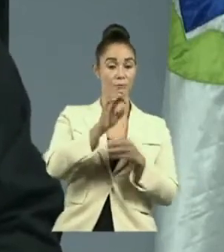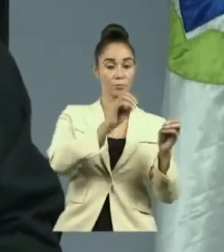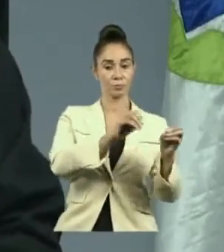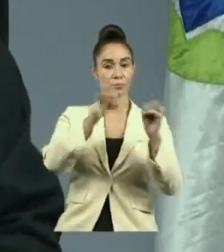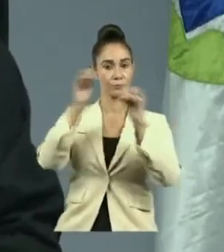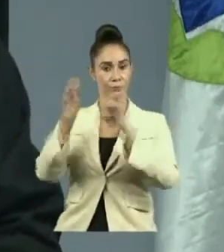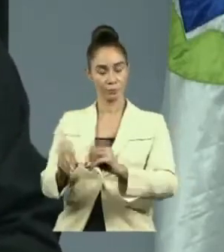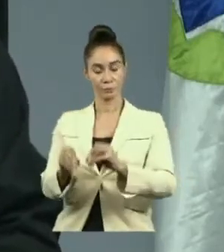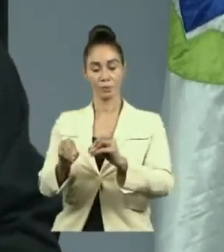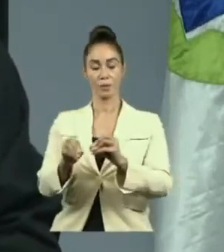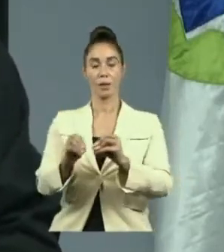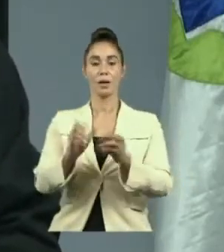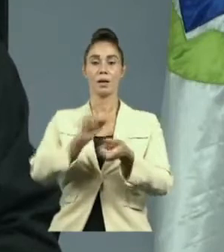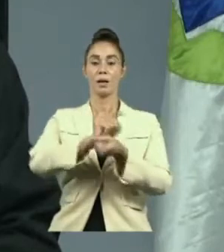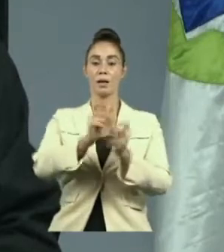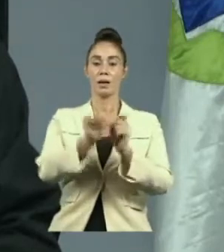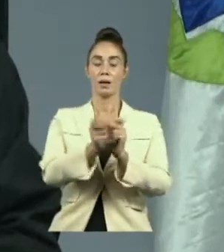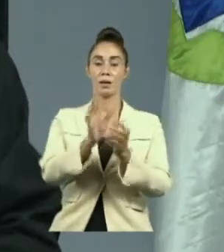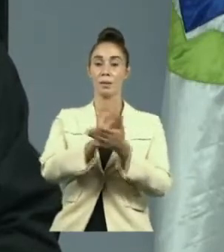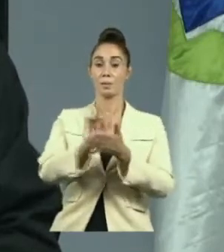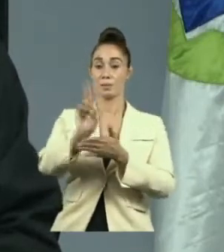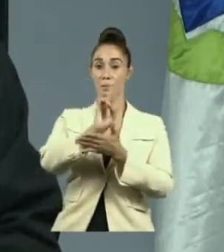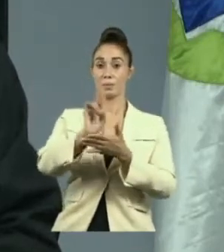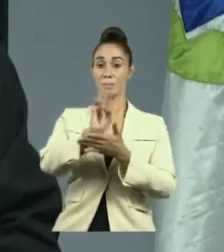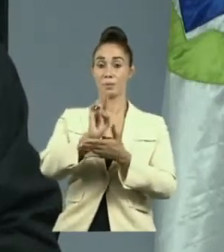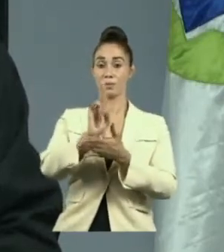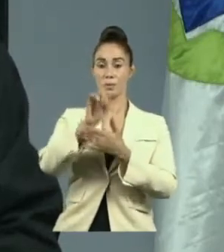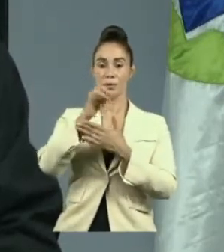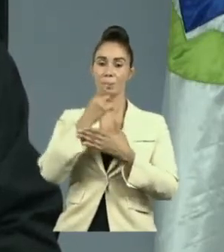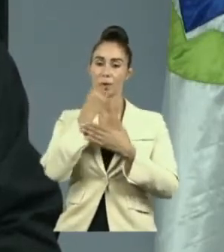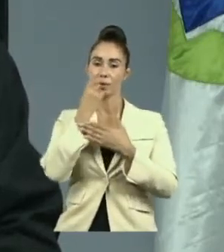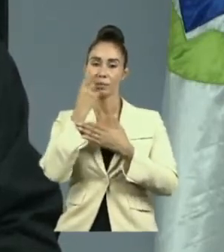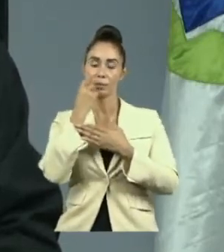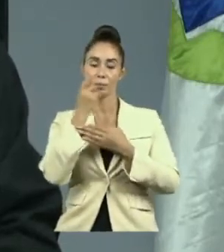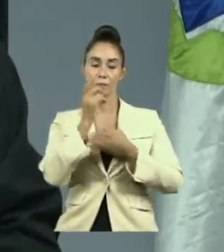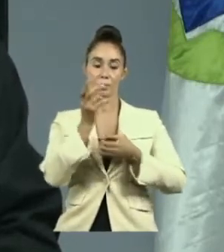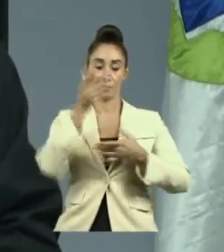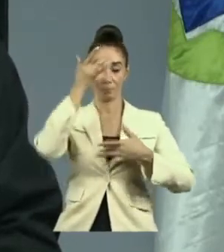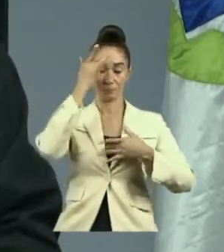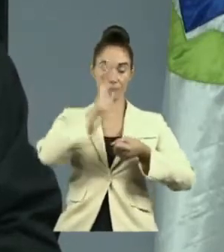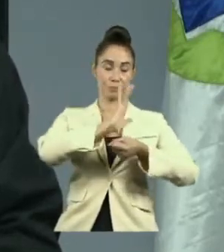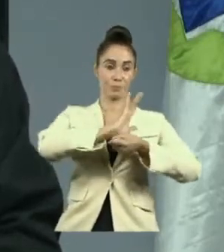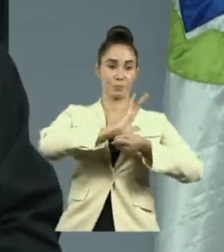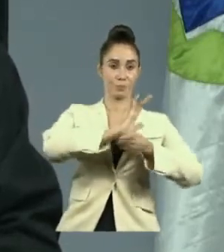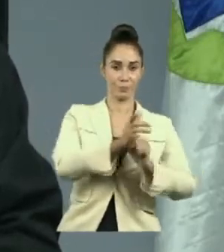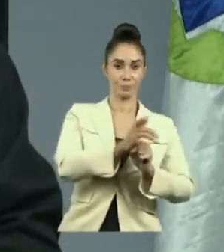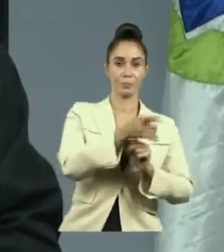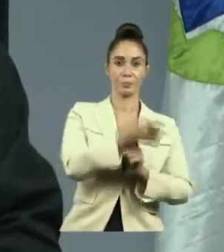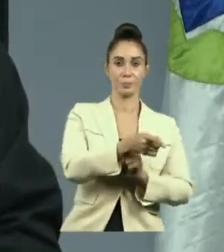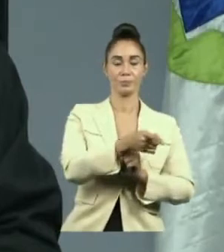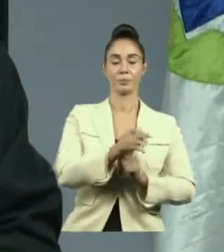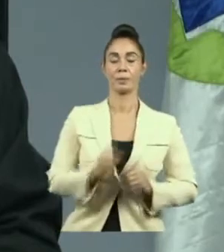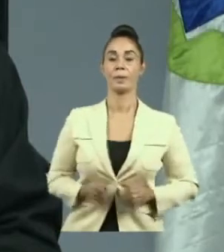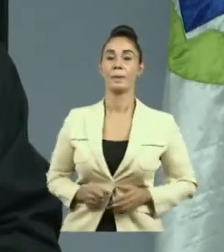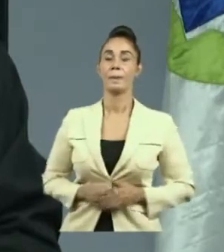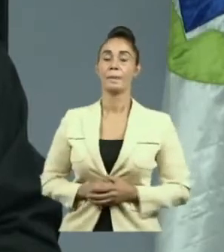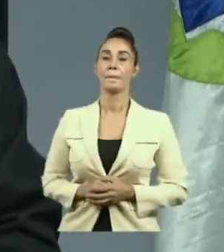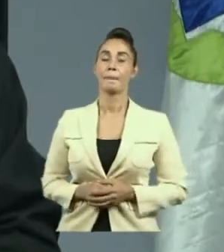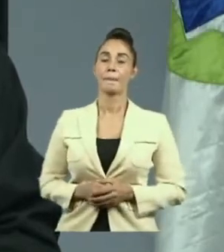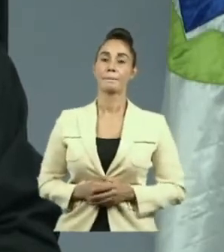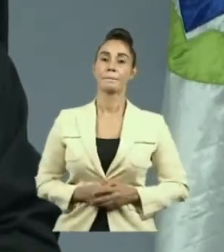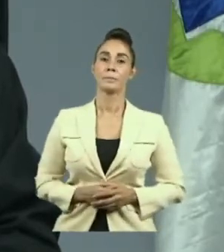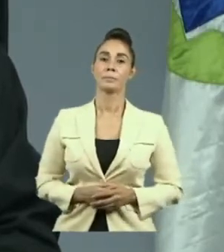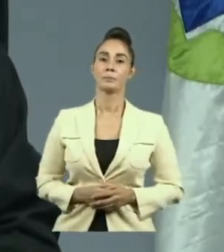pcr para el cob y 19 y sonia procesos que se van habilitando una serie de hospitales